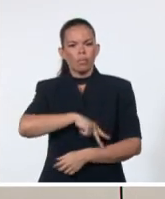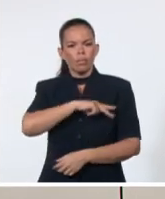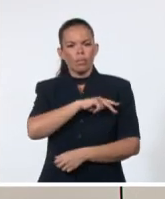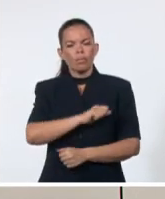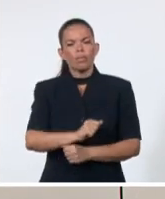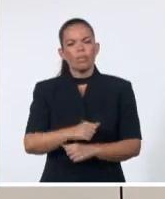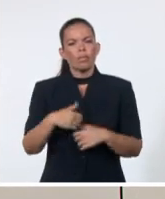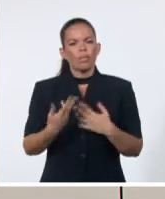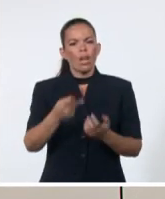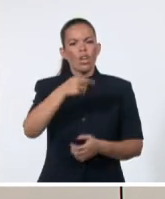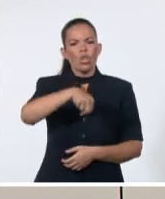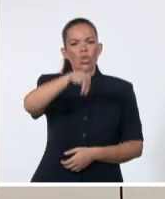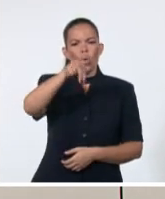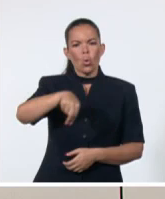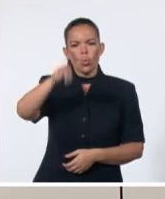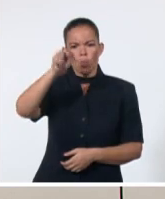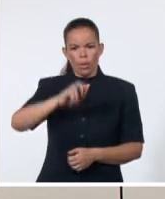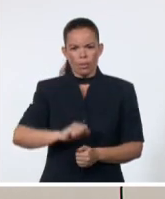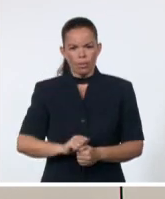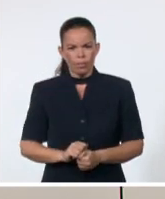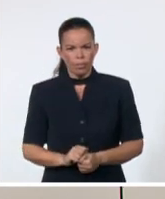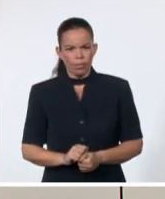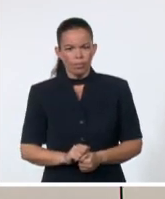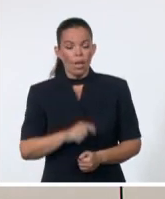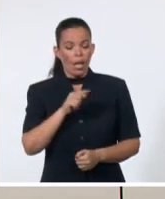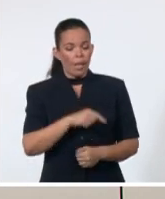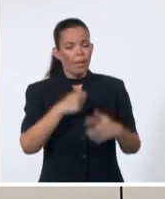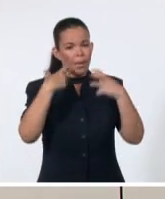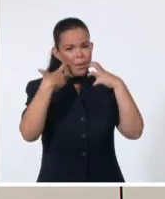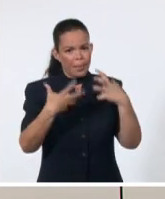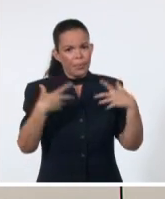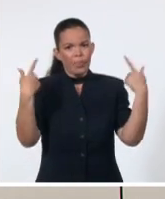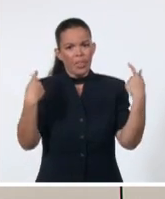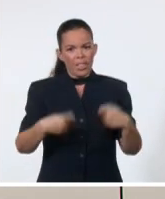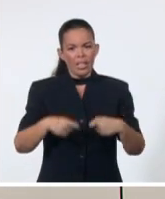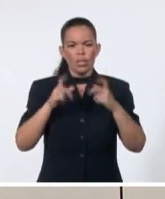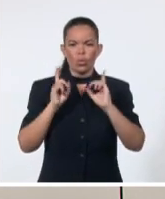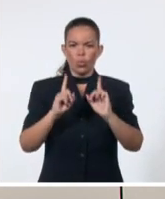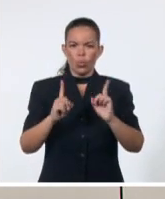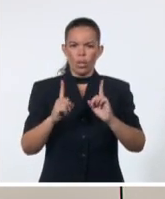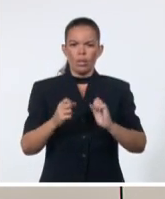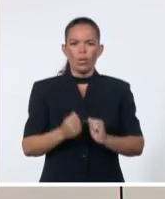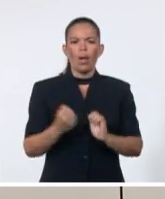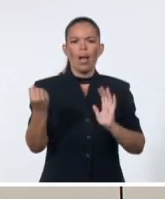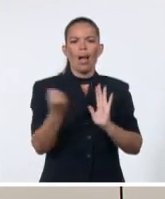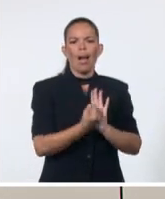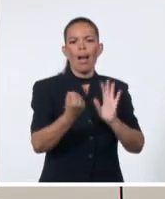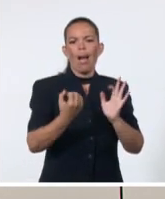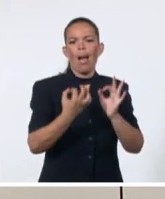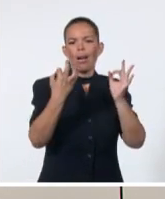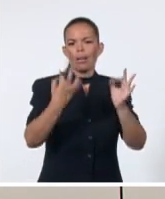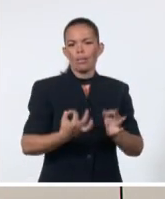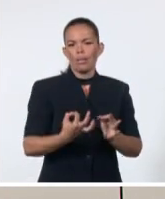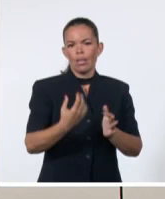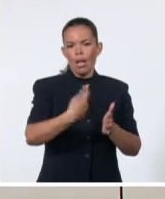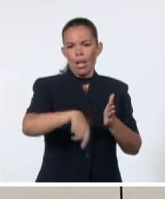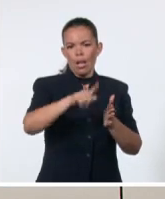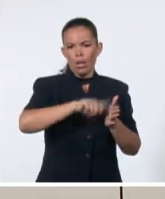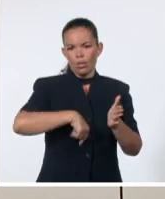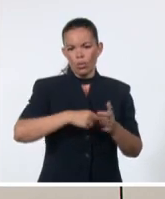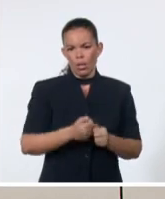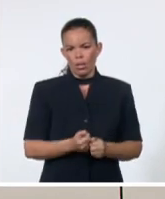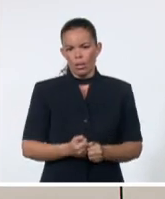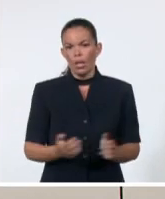entre las que están conversaciones sobre los derechos políticos, las garantías electorales y, algo fundamental, la renuncia a la